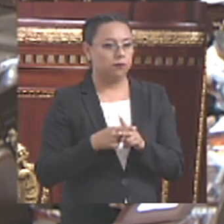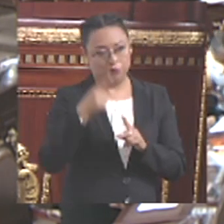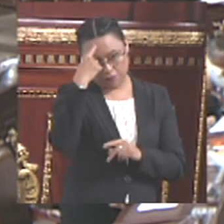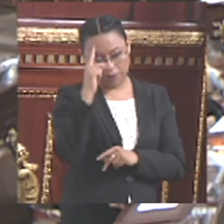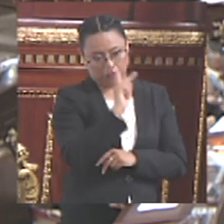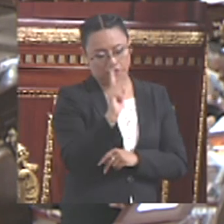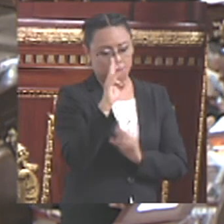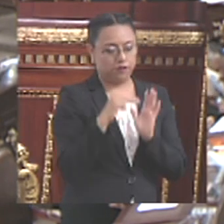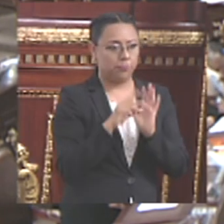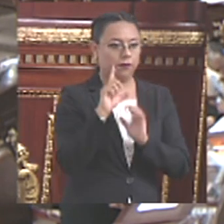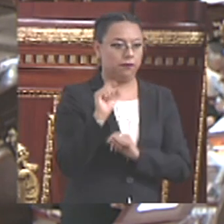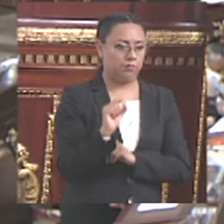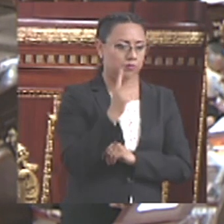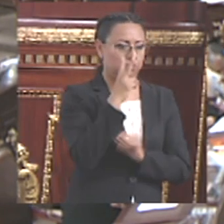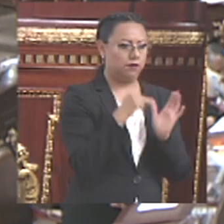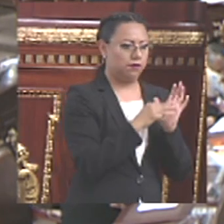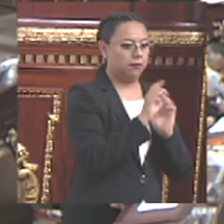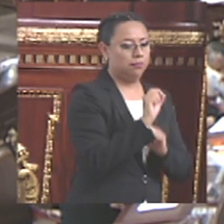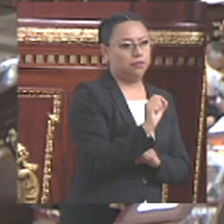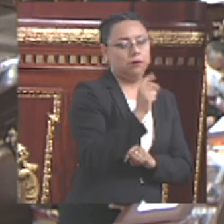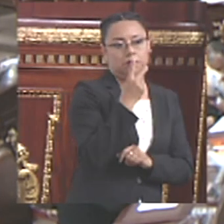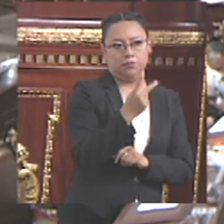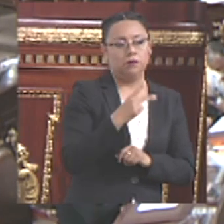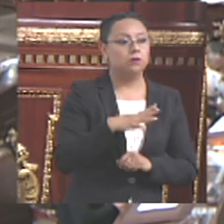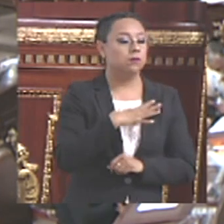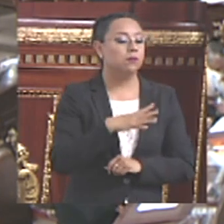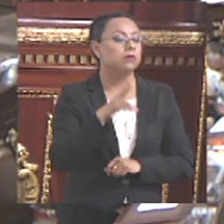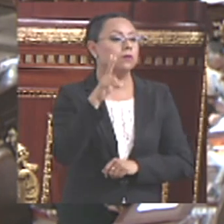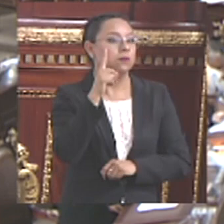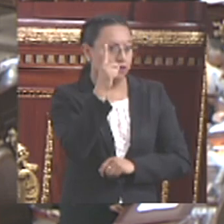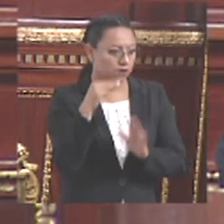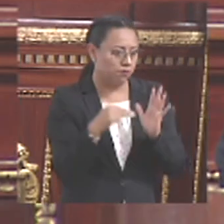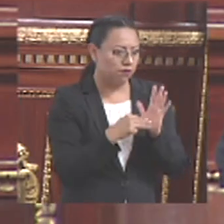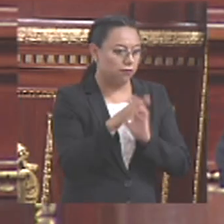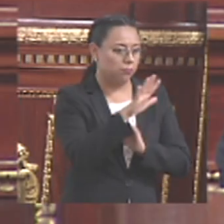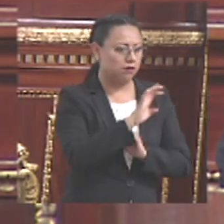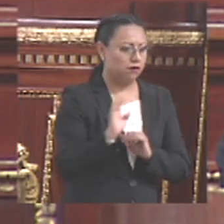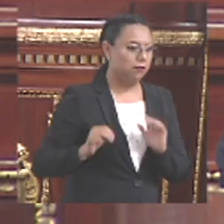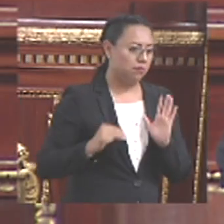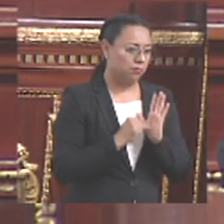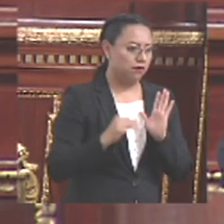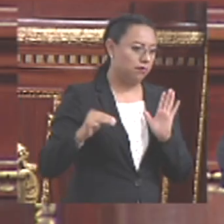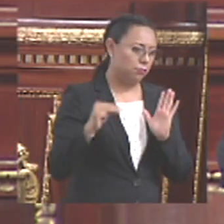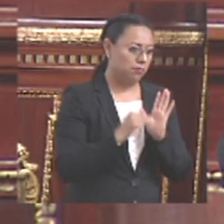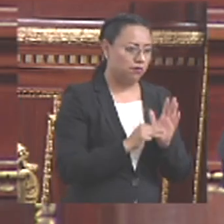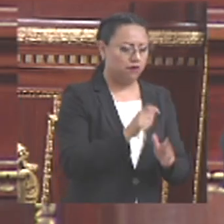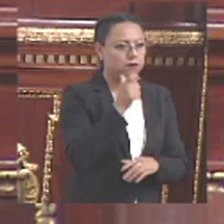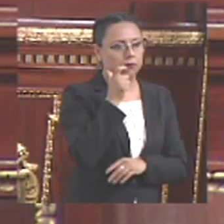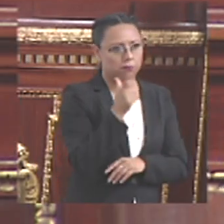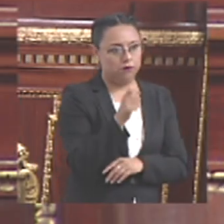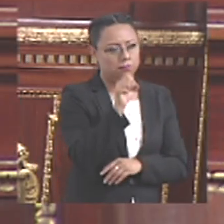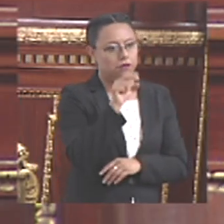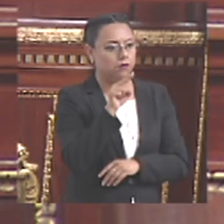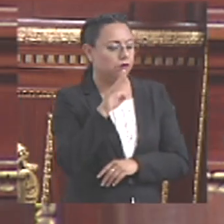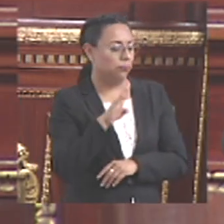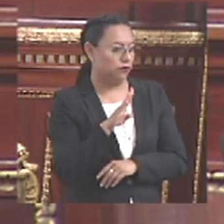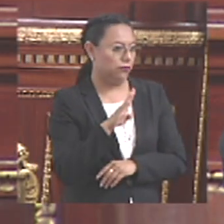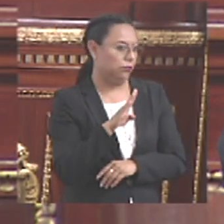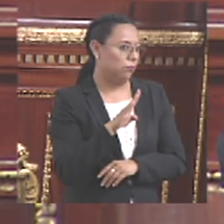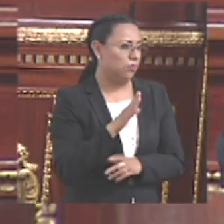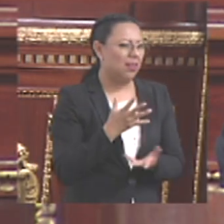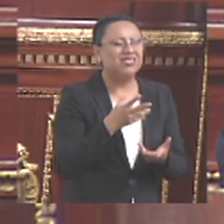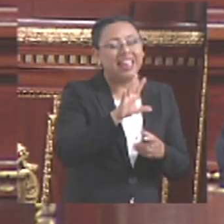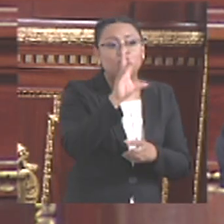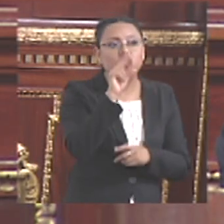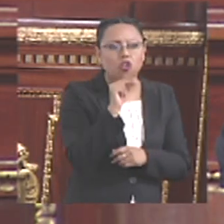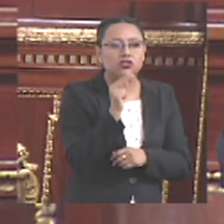2022, 1.500 millones de pesos de subejercicio en el 2020.